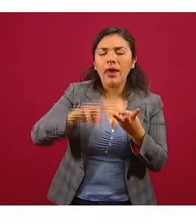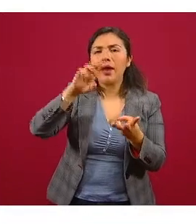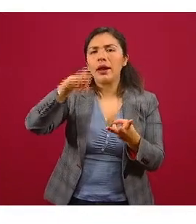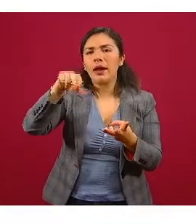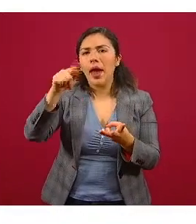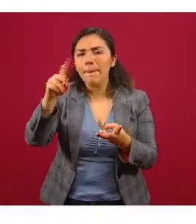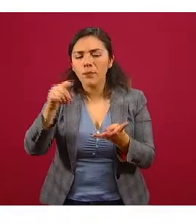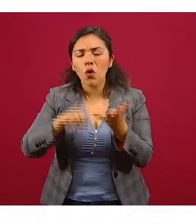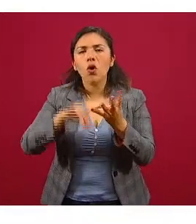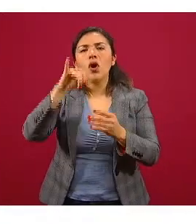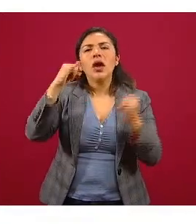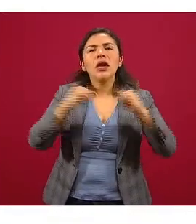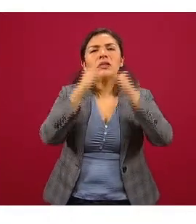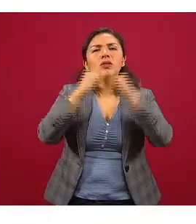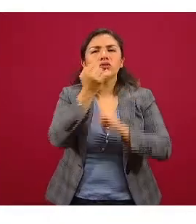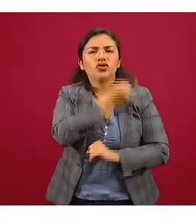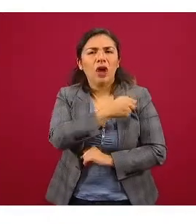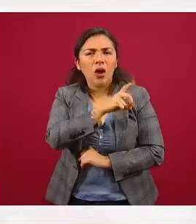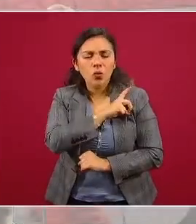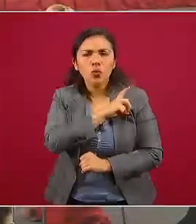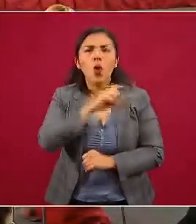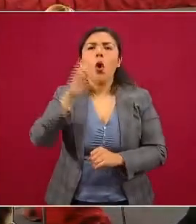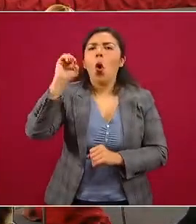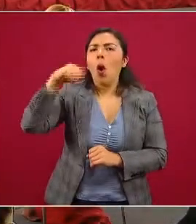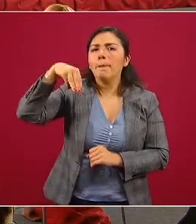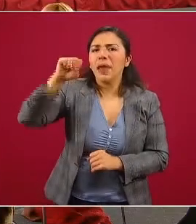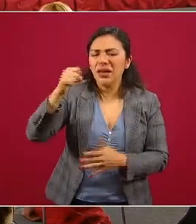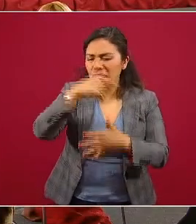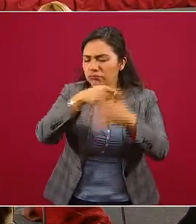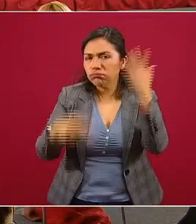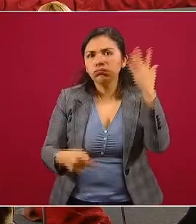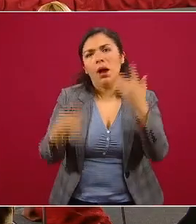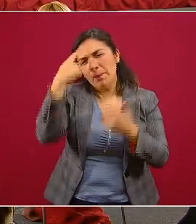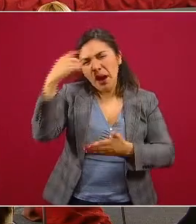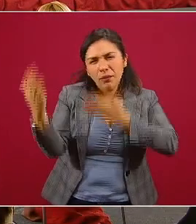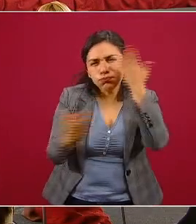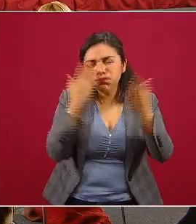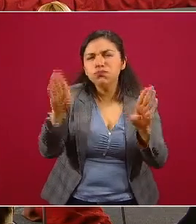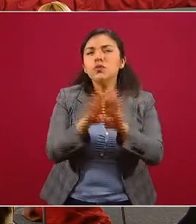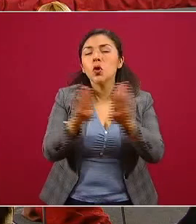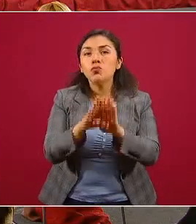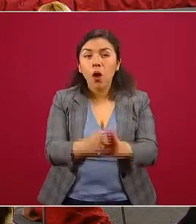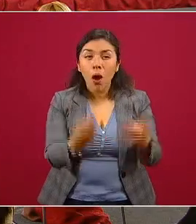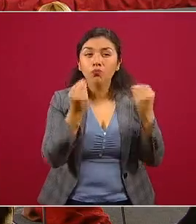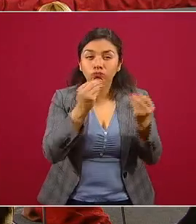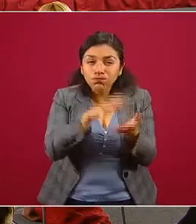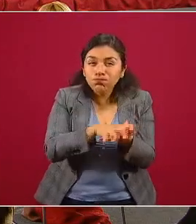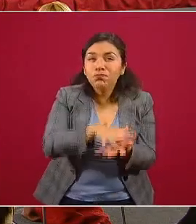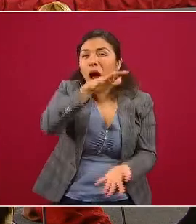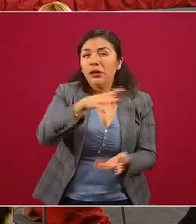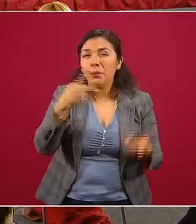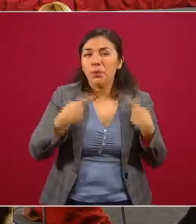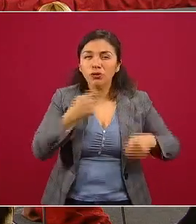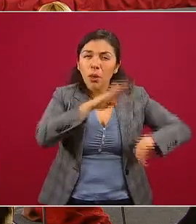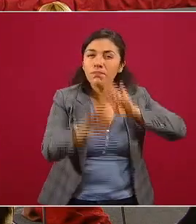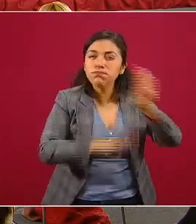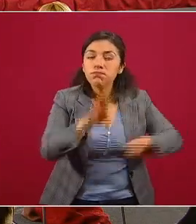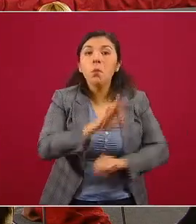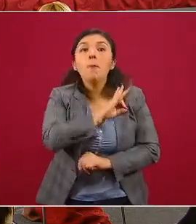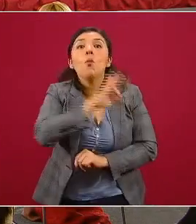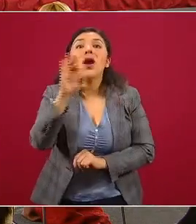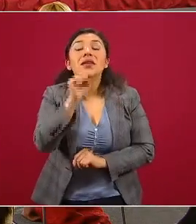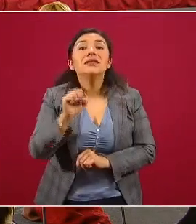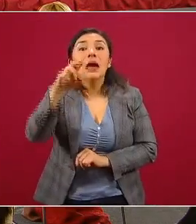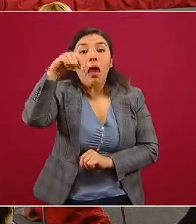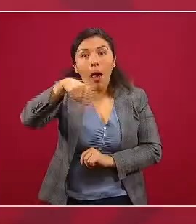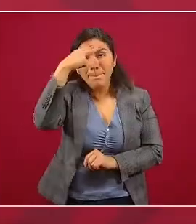el Instituto de Salud Pública y la Organización Mundial de la Salud, para estimar el exceso de mortalidad que esta epidemia pudo haber traído